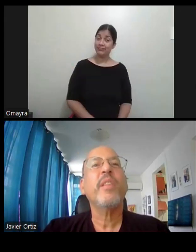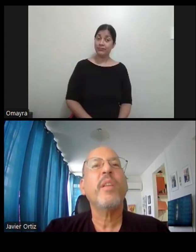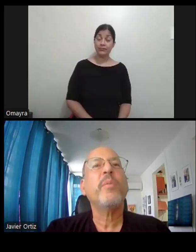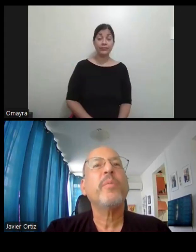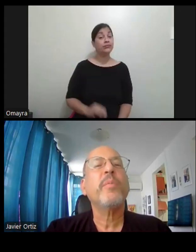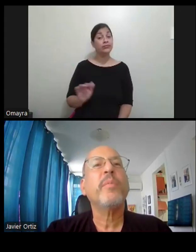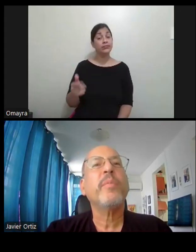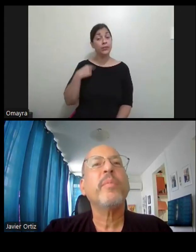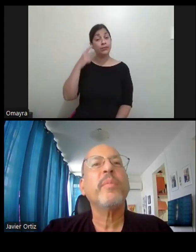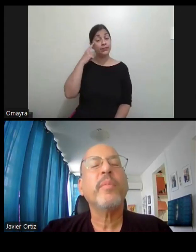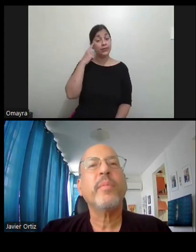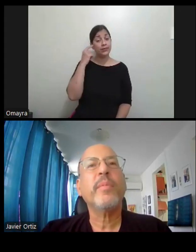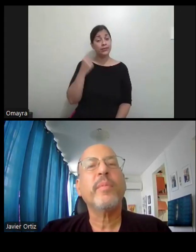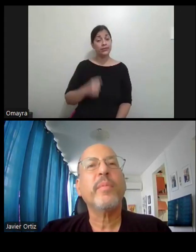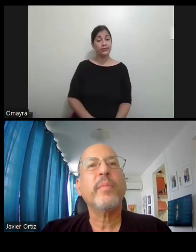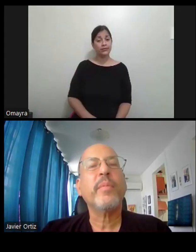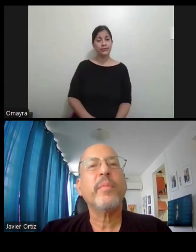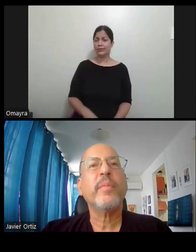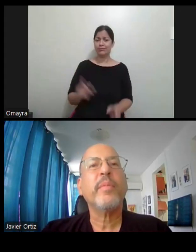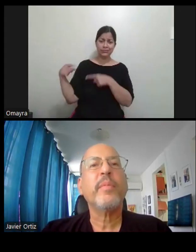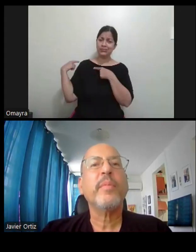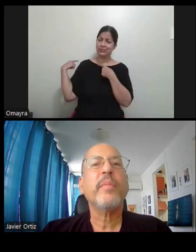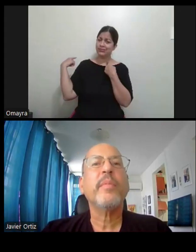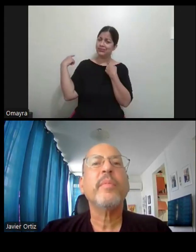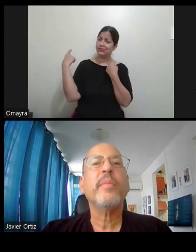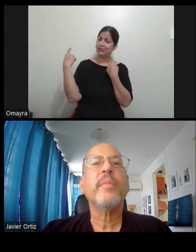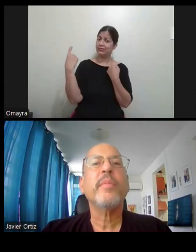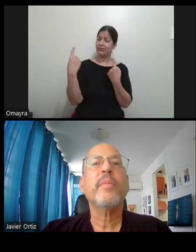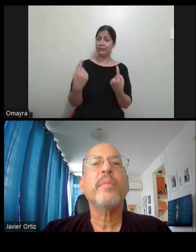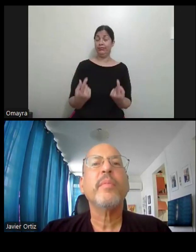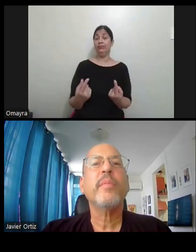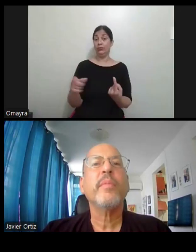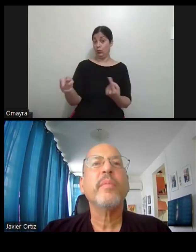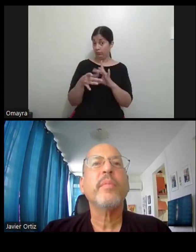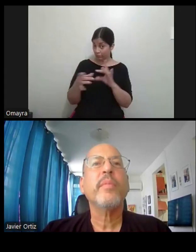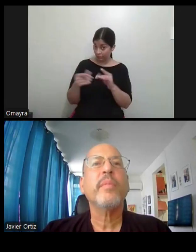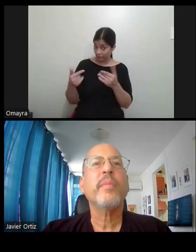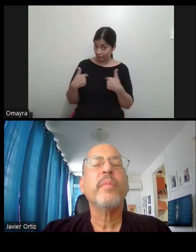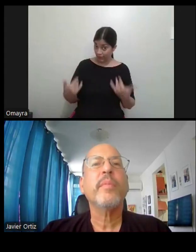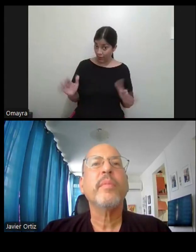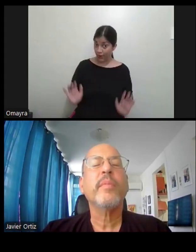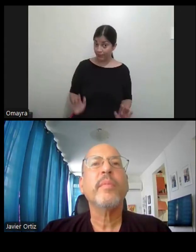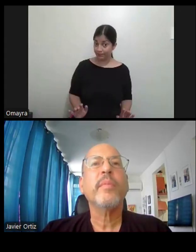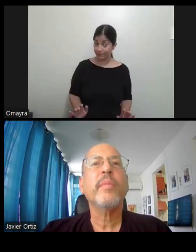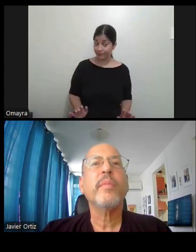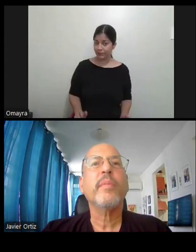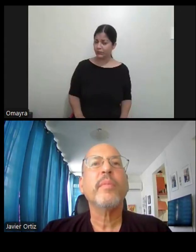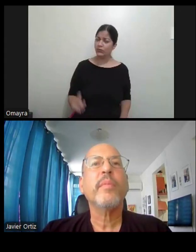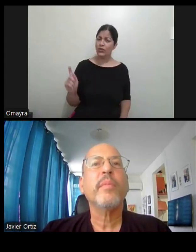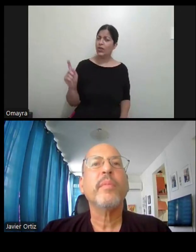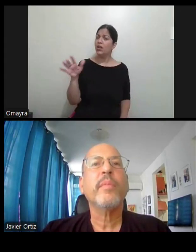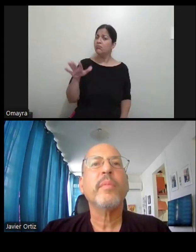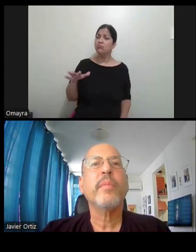que me imagino que en todo ese camino que me acabas de contar, nos acabas de contar, en algún